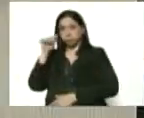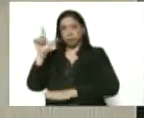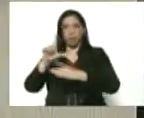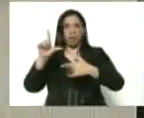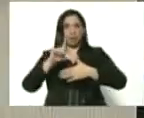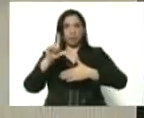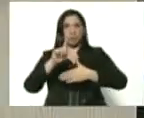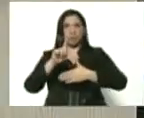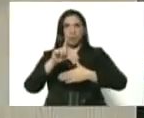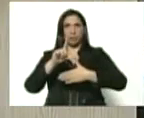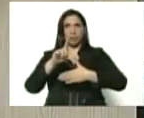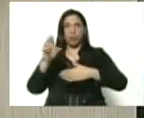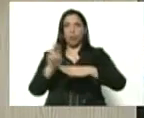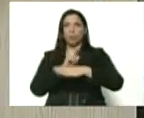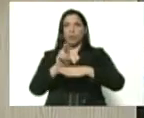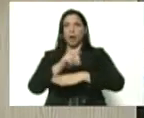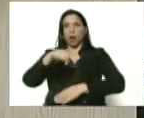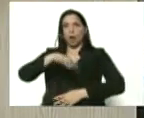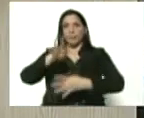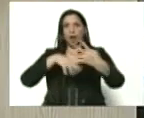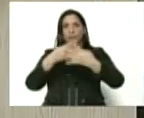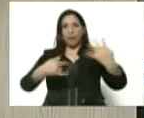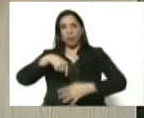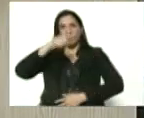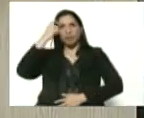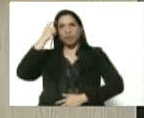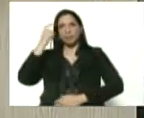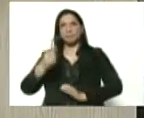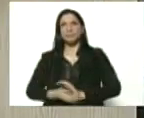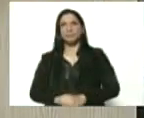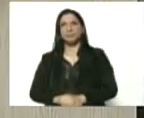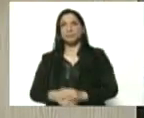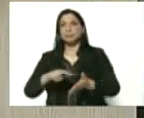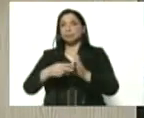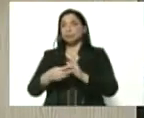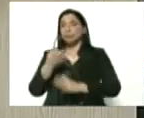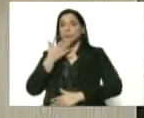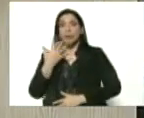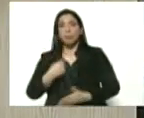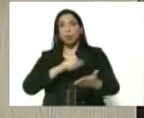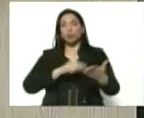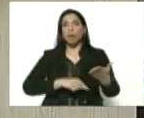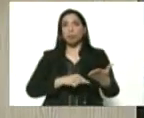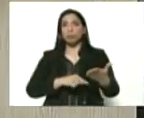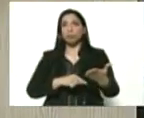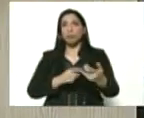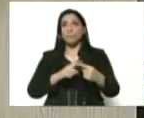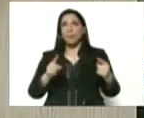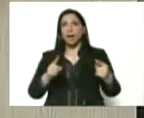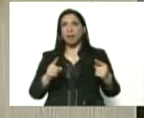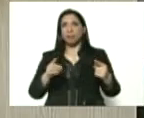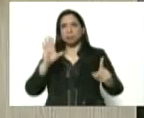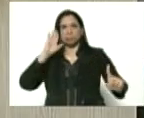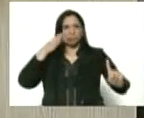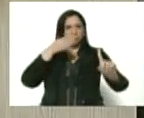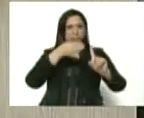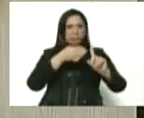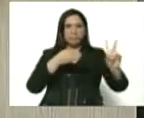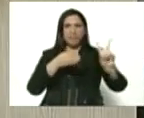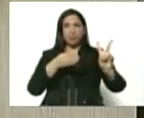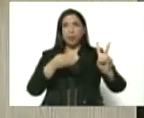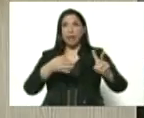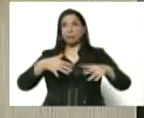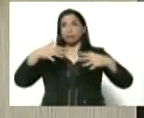el día de hoy. Es decir, que si estaba el contrato para la invasión a Venezuela, es